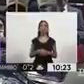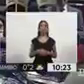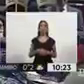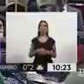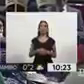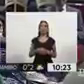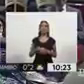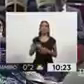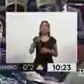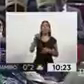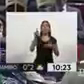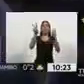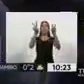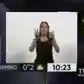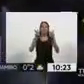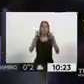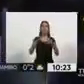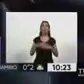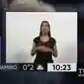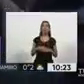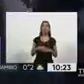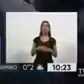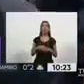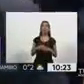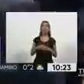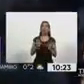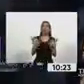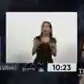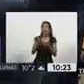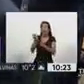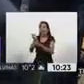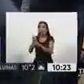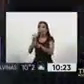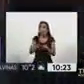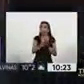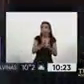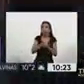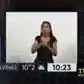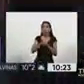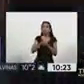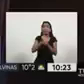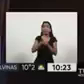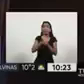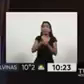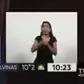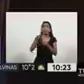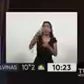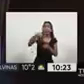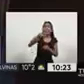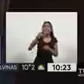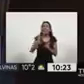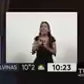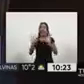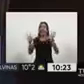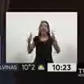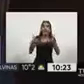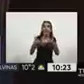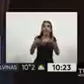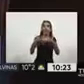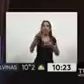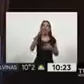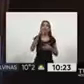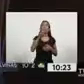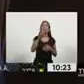En términos de ocupación, estamos recuperando lo que se llevaron el neoliberalismo y la pandemia. El